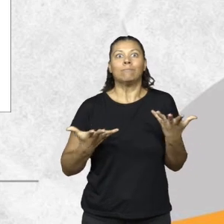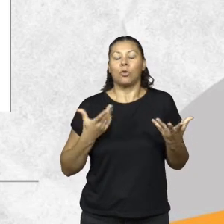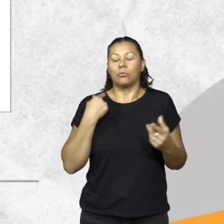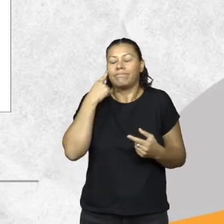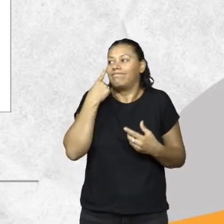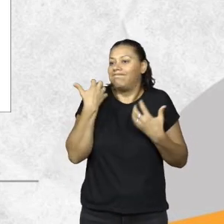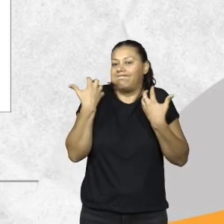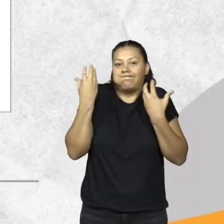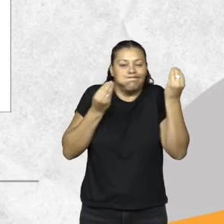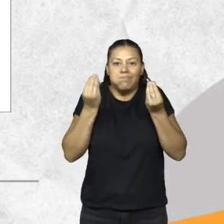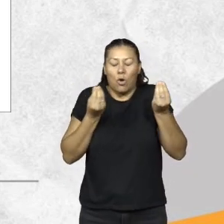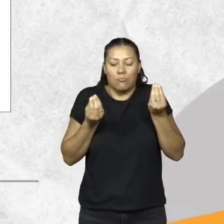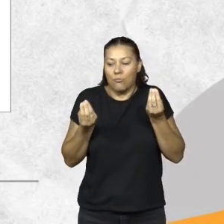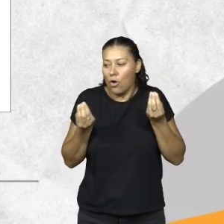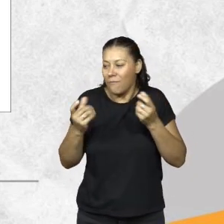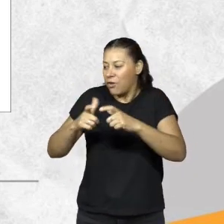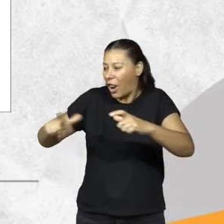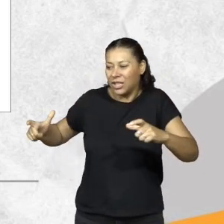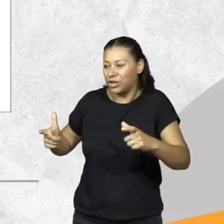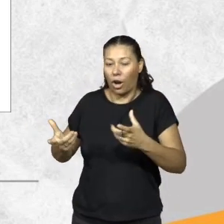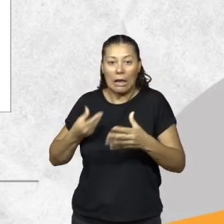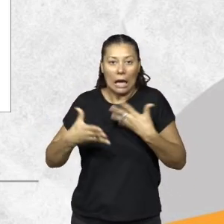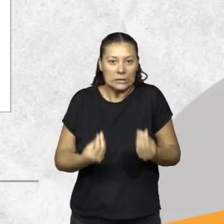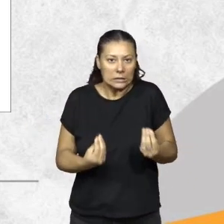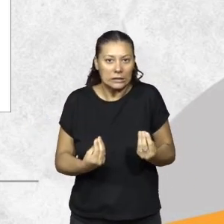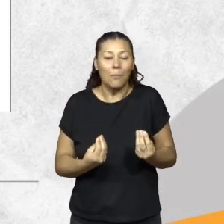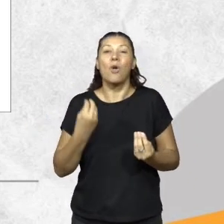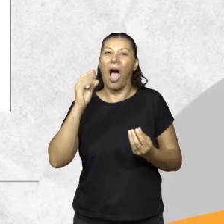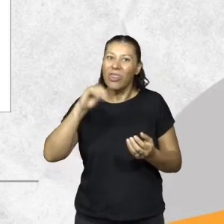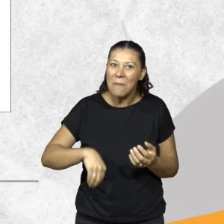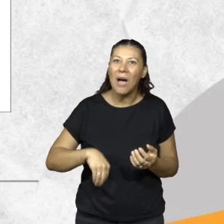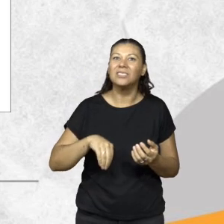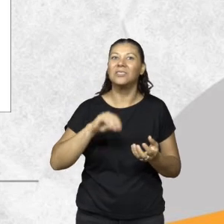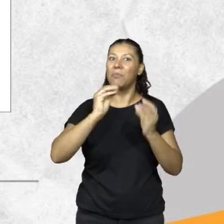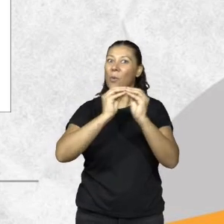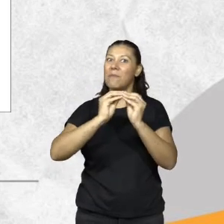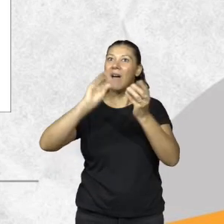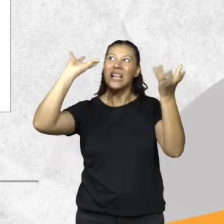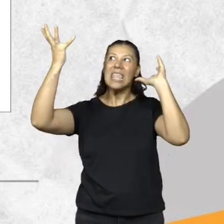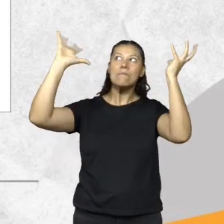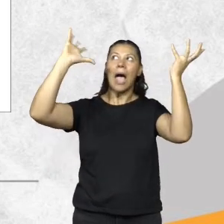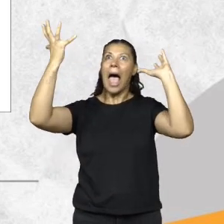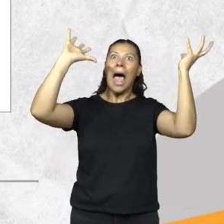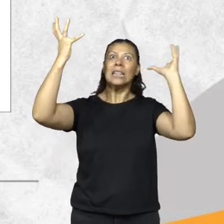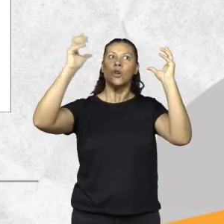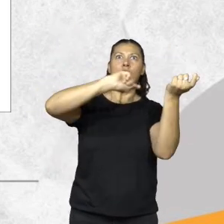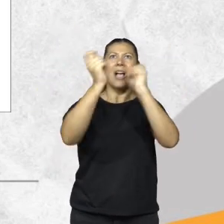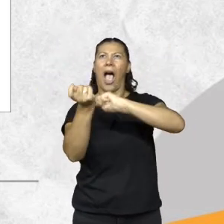floraciones? Porque además con el fenómeno del cambio climático, que cada vez sabemos que va a ser más